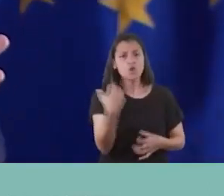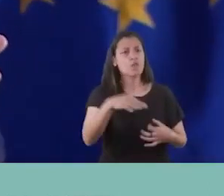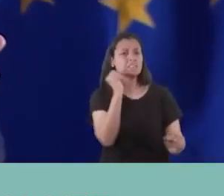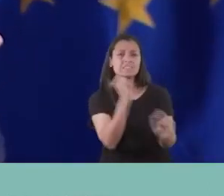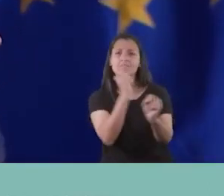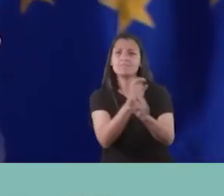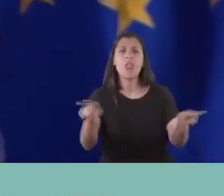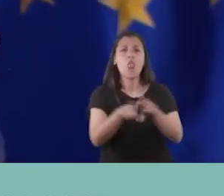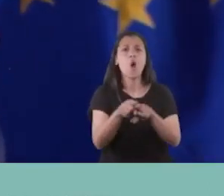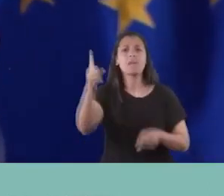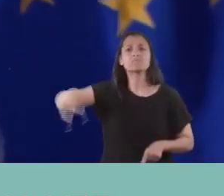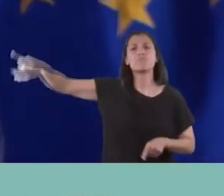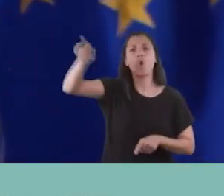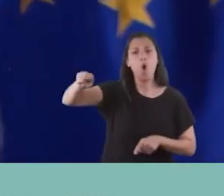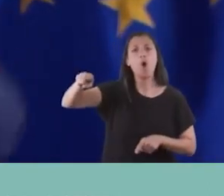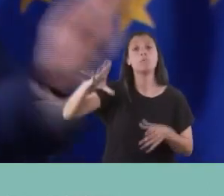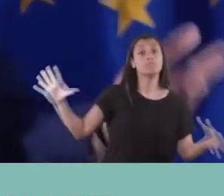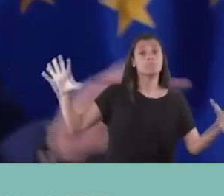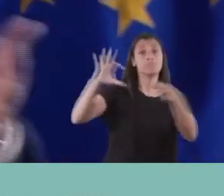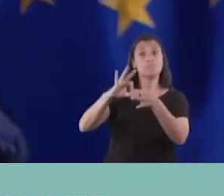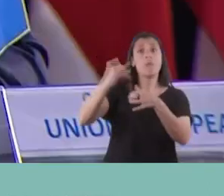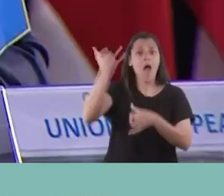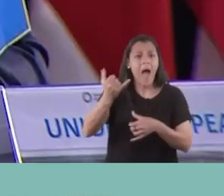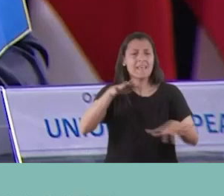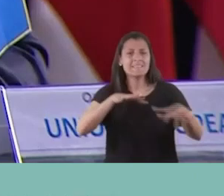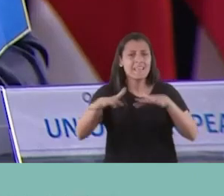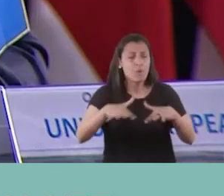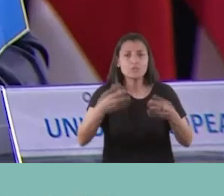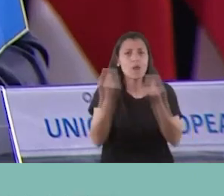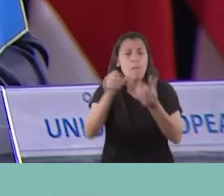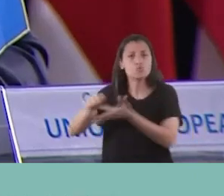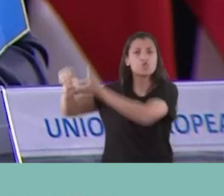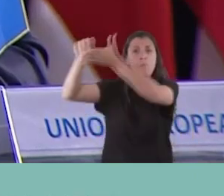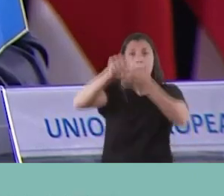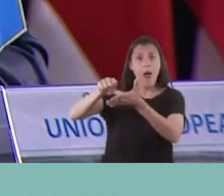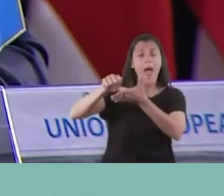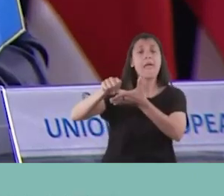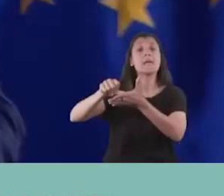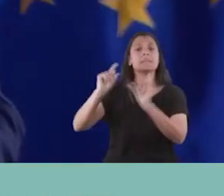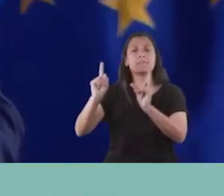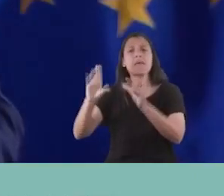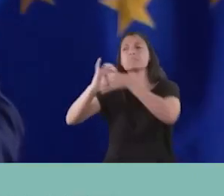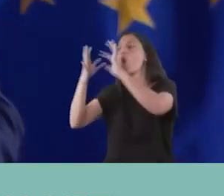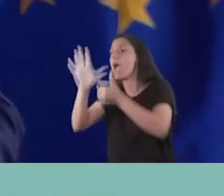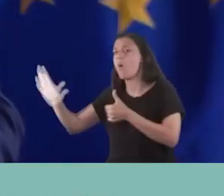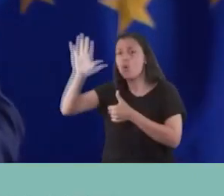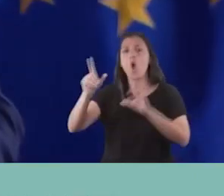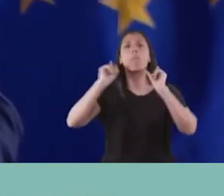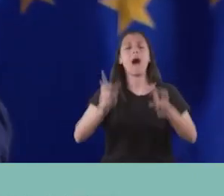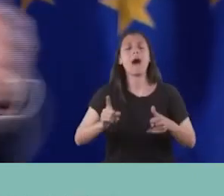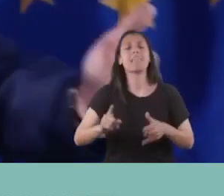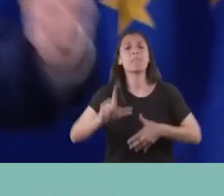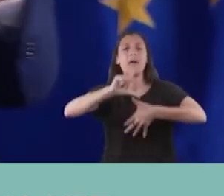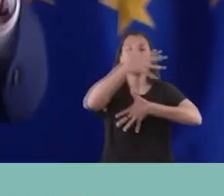sentido que ustedes, porque en los hechos la inmensa mayoría de los países del continente y del Caribe